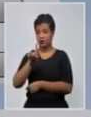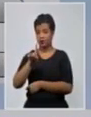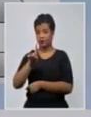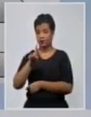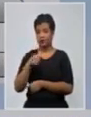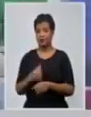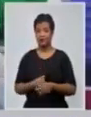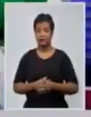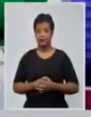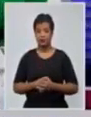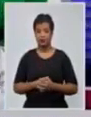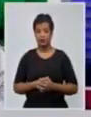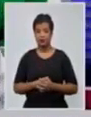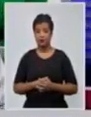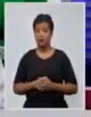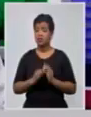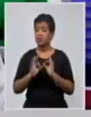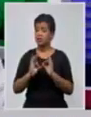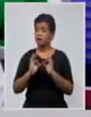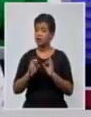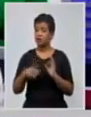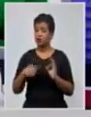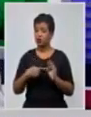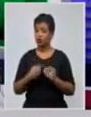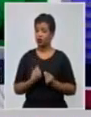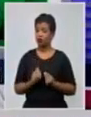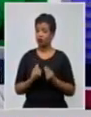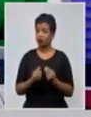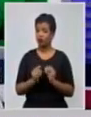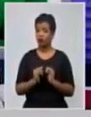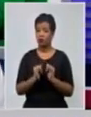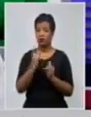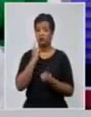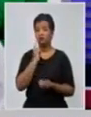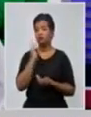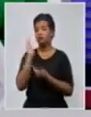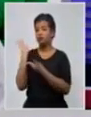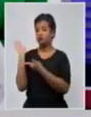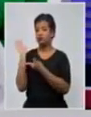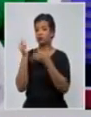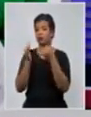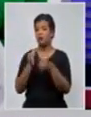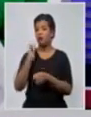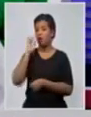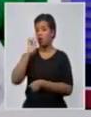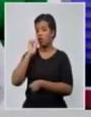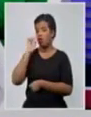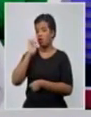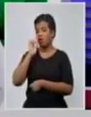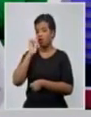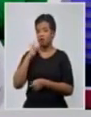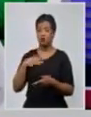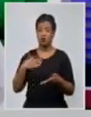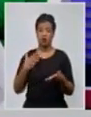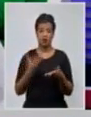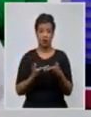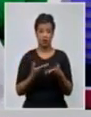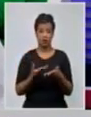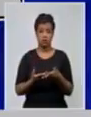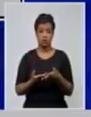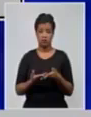Ahí siempre presentamos la distribución del muestreo. Nuevamente